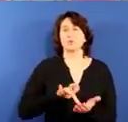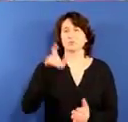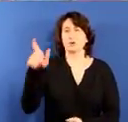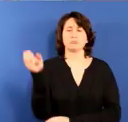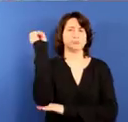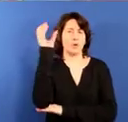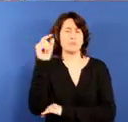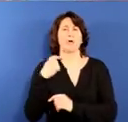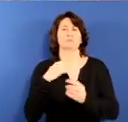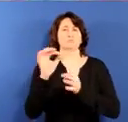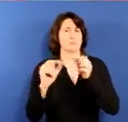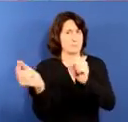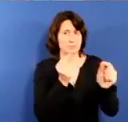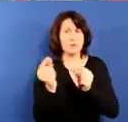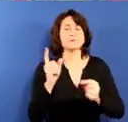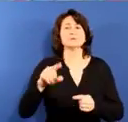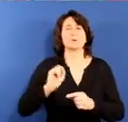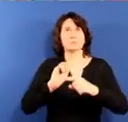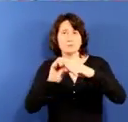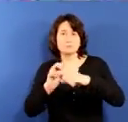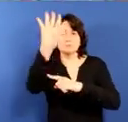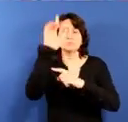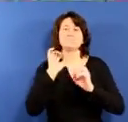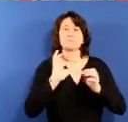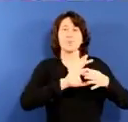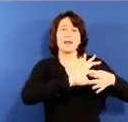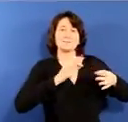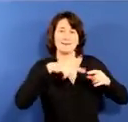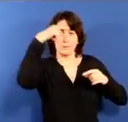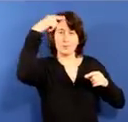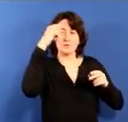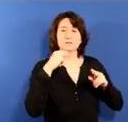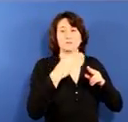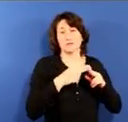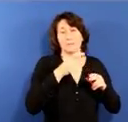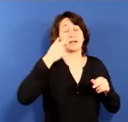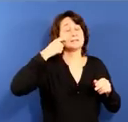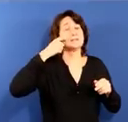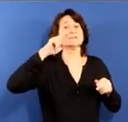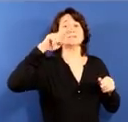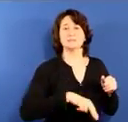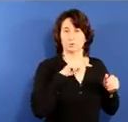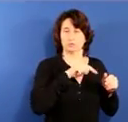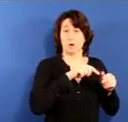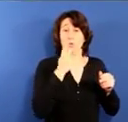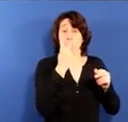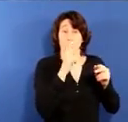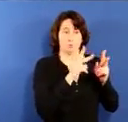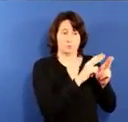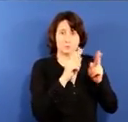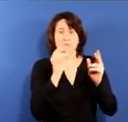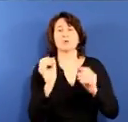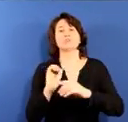comunidades excluidas. En el encuentro participarán especialistas en comunicación, ONGD y estudiantes de cine de